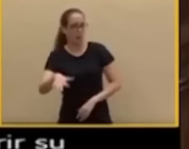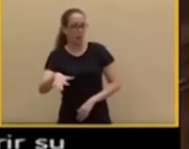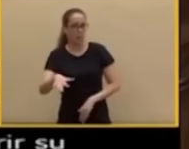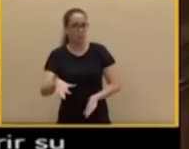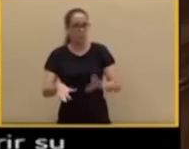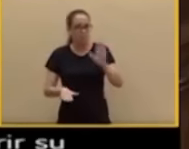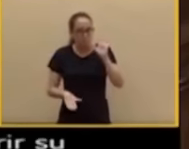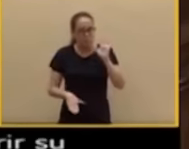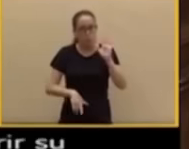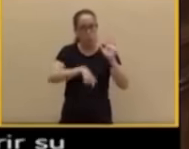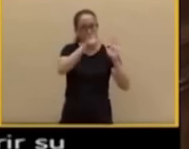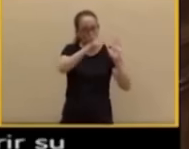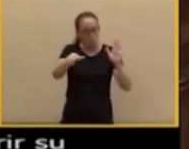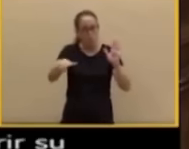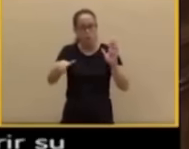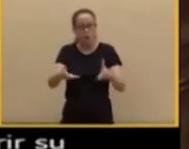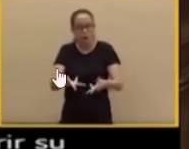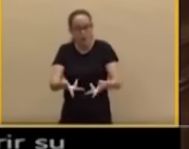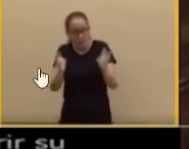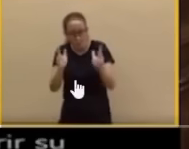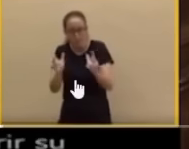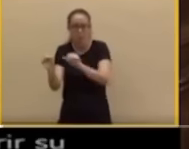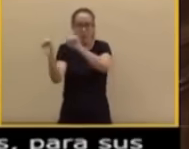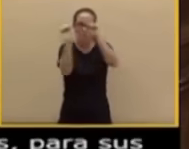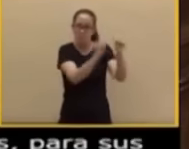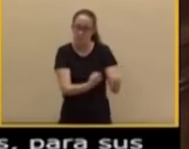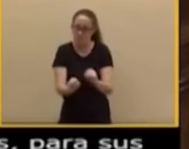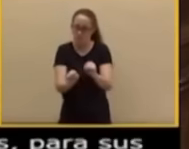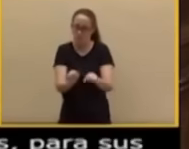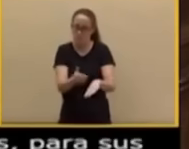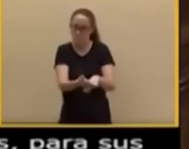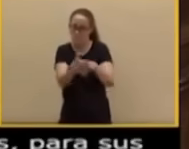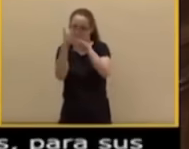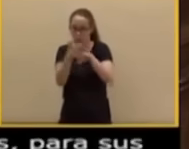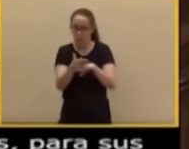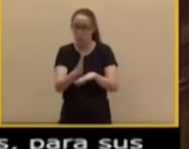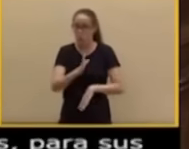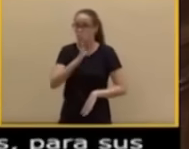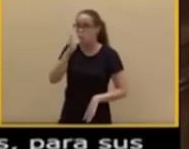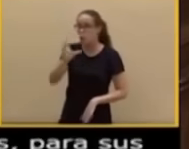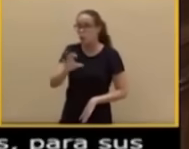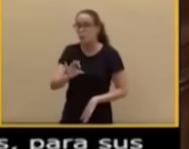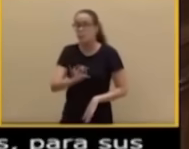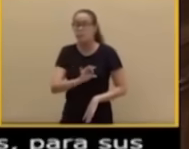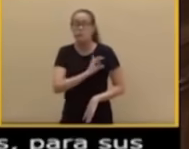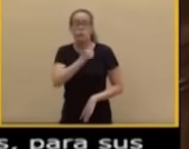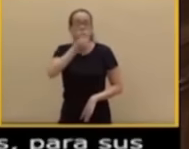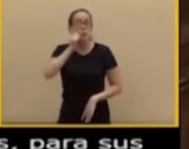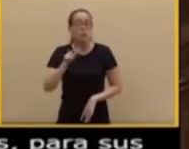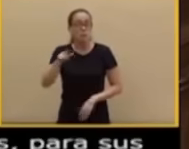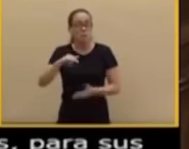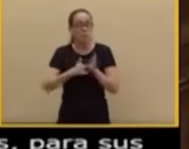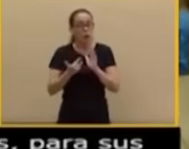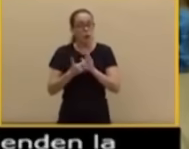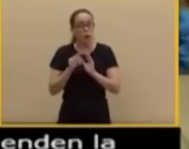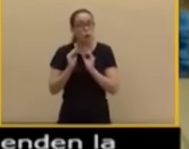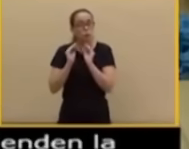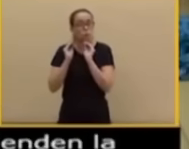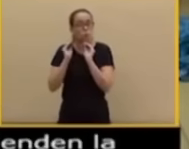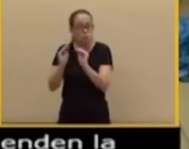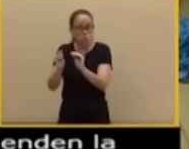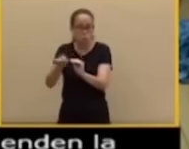la libertad en este país. Así que, señor Sánchez, usted tiene un plan, el plan Sánchez, y nosotros vamos a